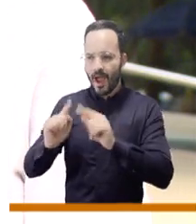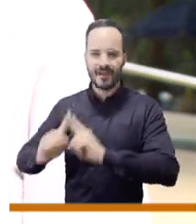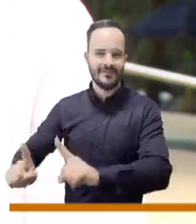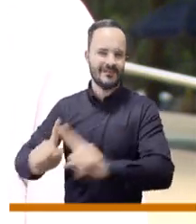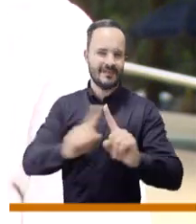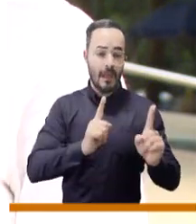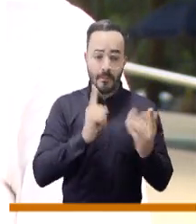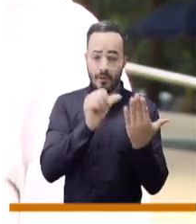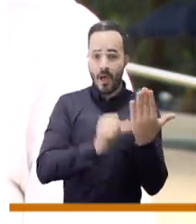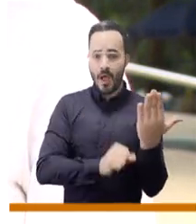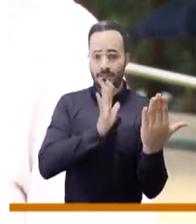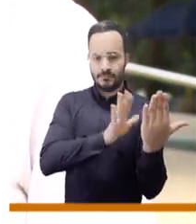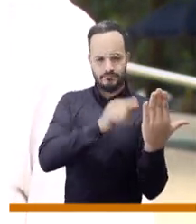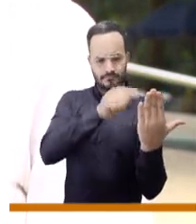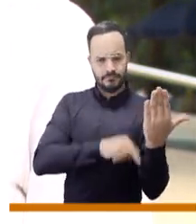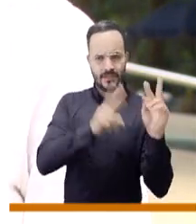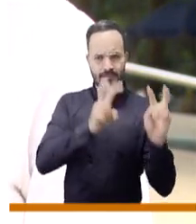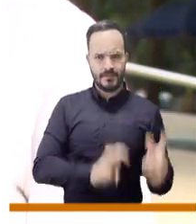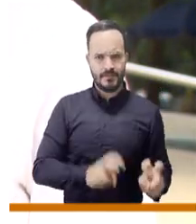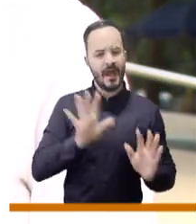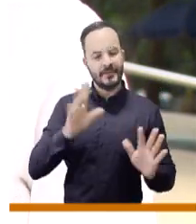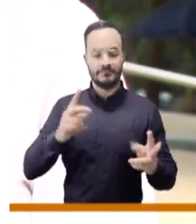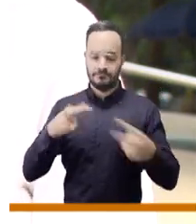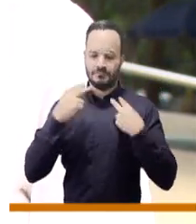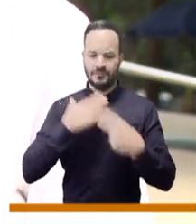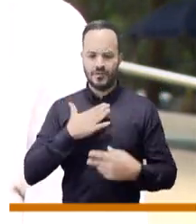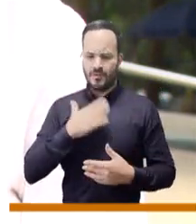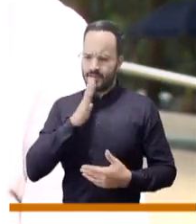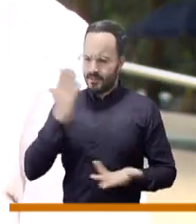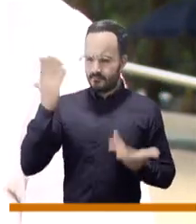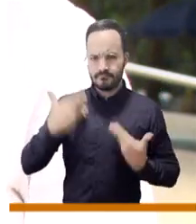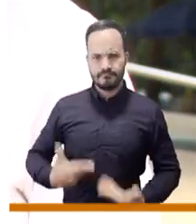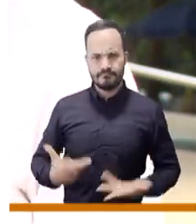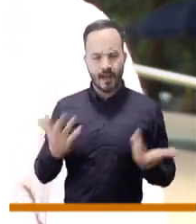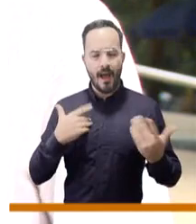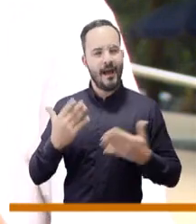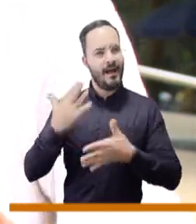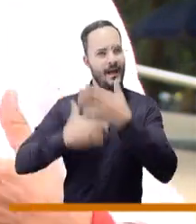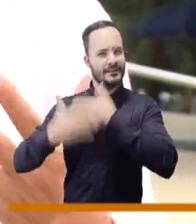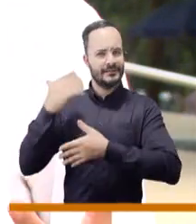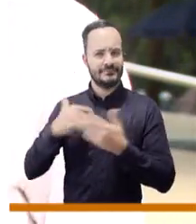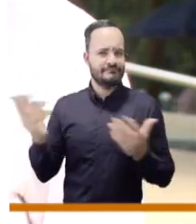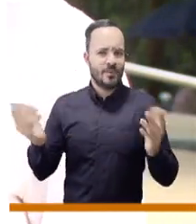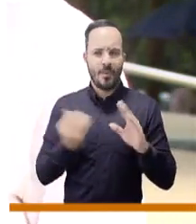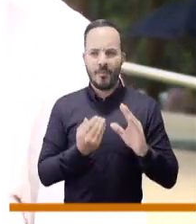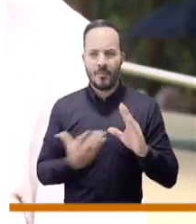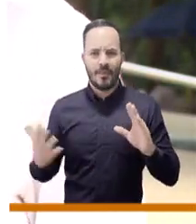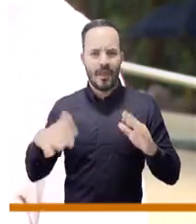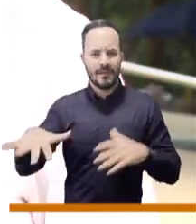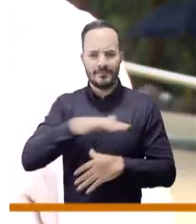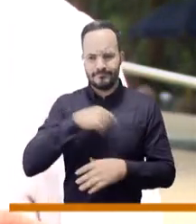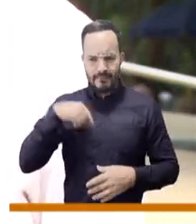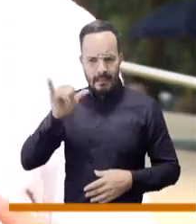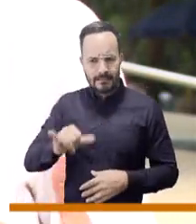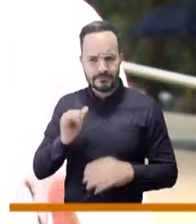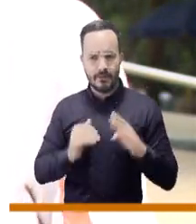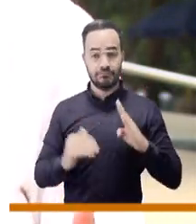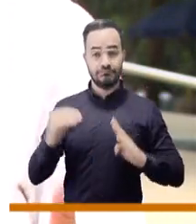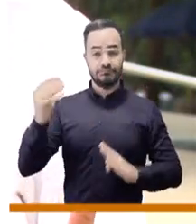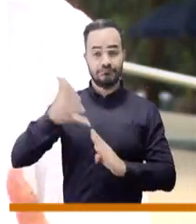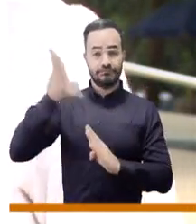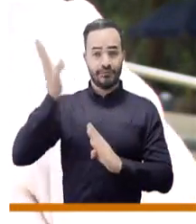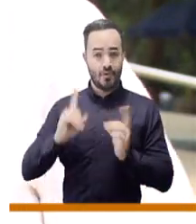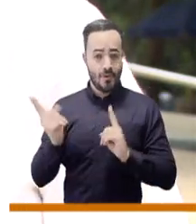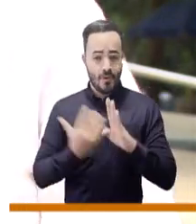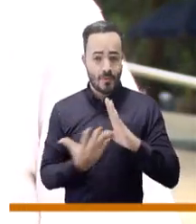decir de dónde soy, una mujer de origen popular, una mujer empobrecida que pues se ha hecho a pulso, a mano, se ha hecho a